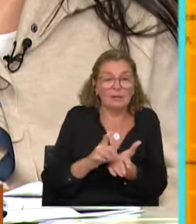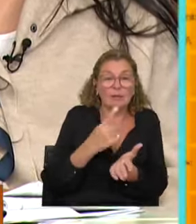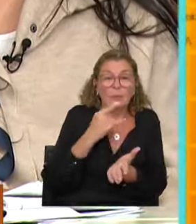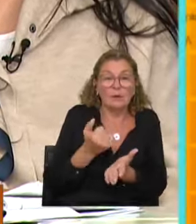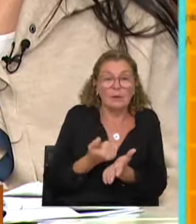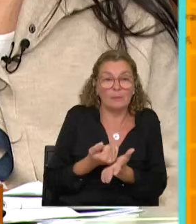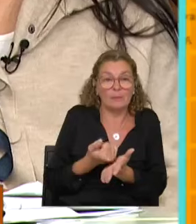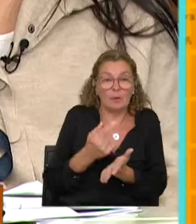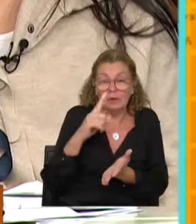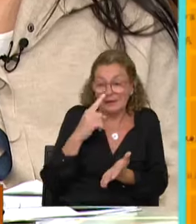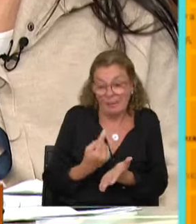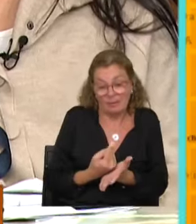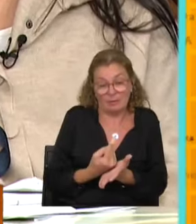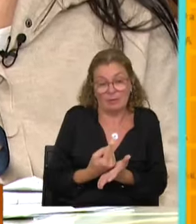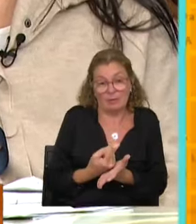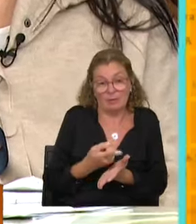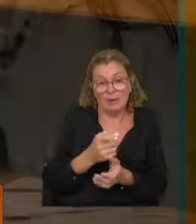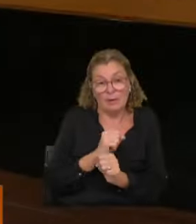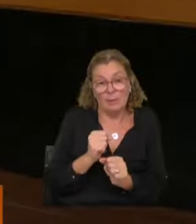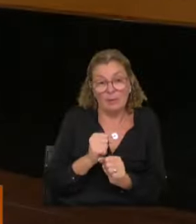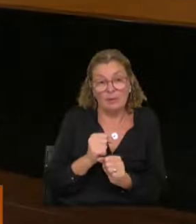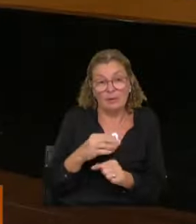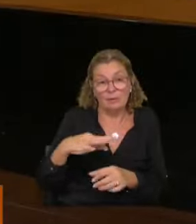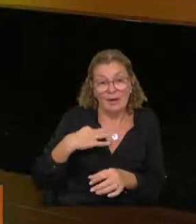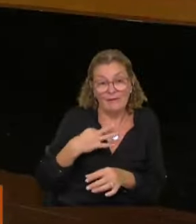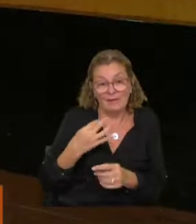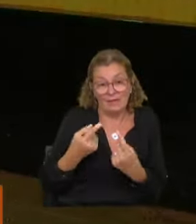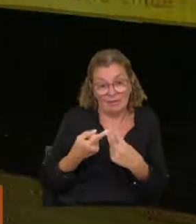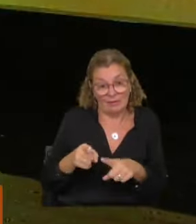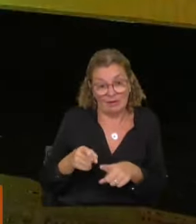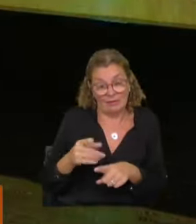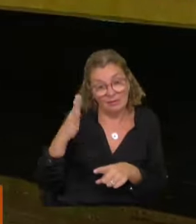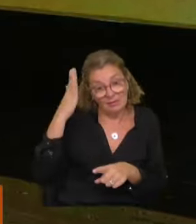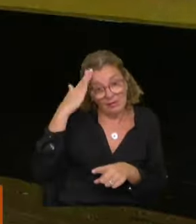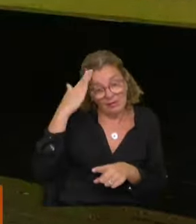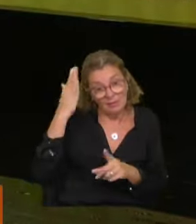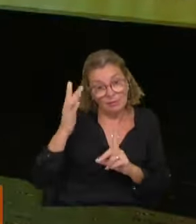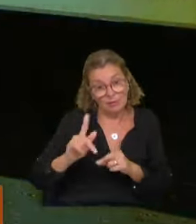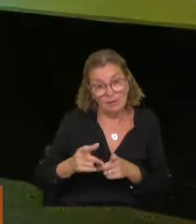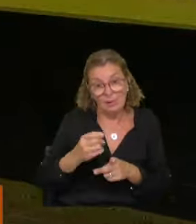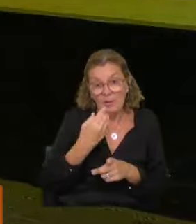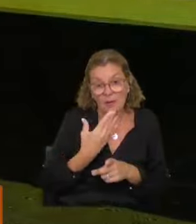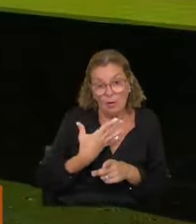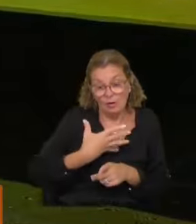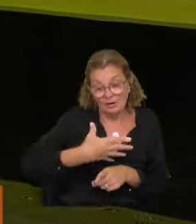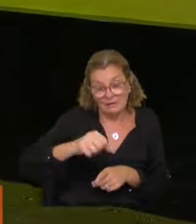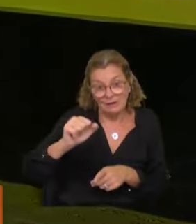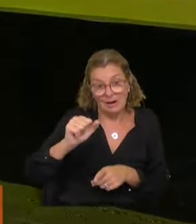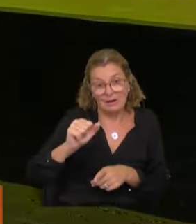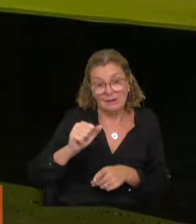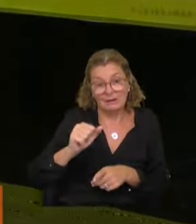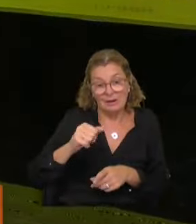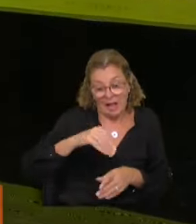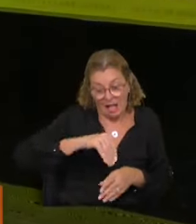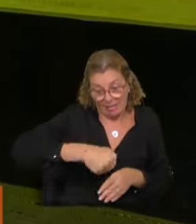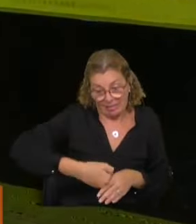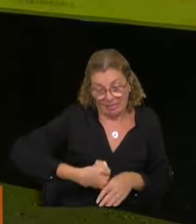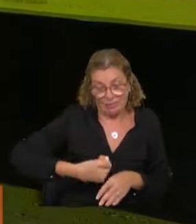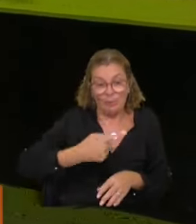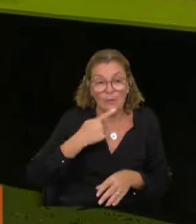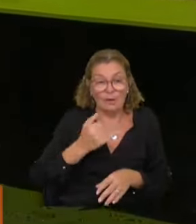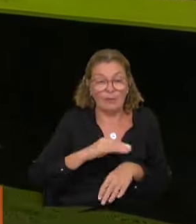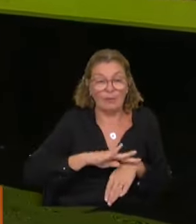actuar en forma inmediata y puedan una sobrevida diferente que sabemos además que el mejor traslado para esos niños es intraútero que